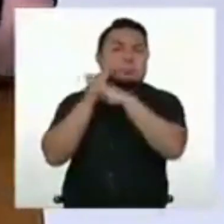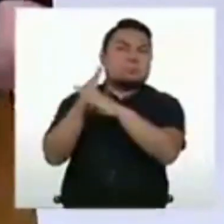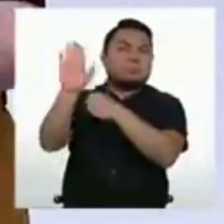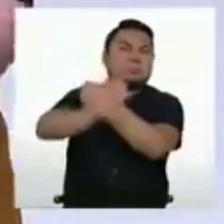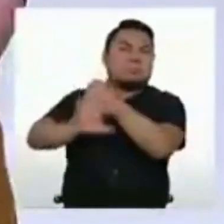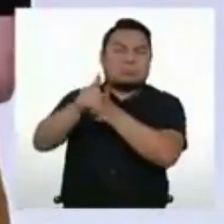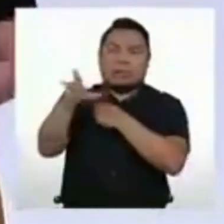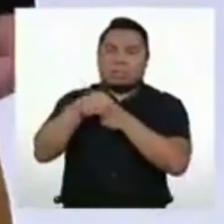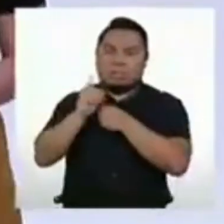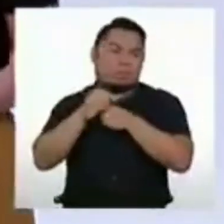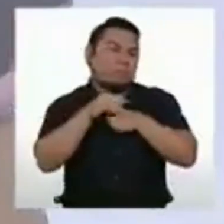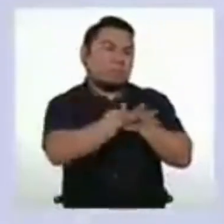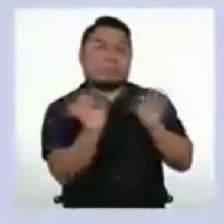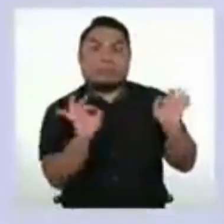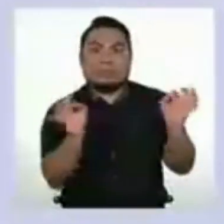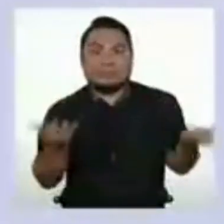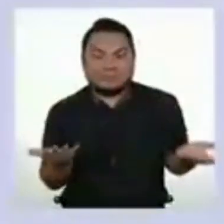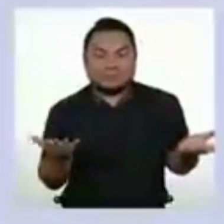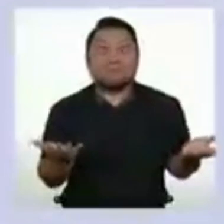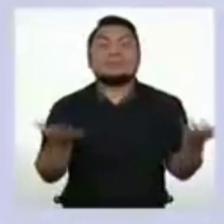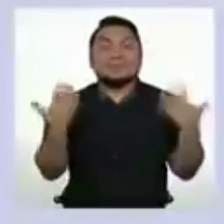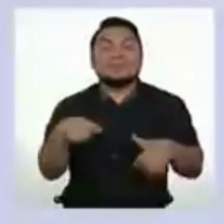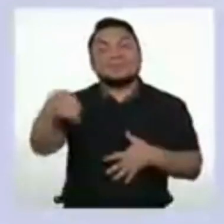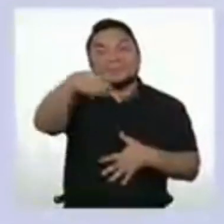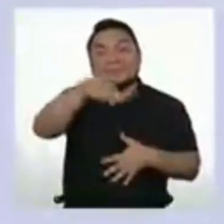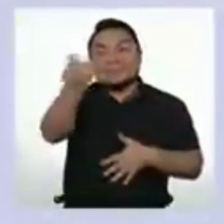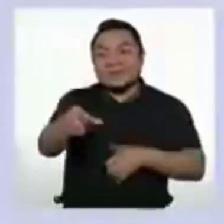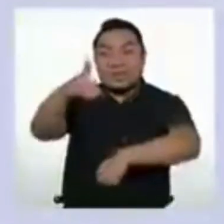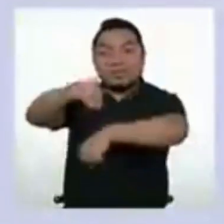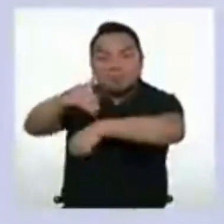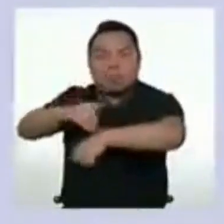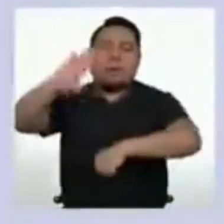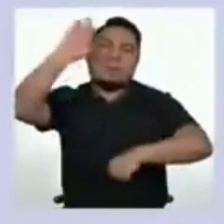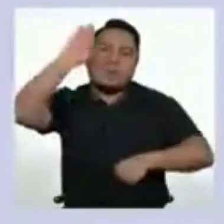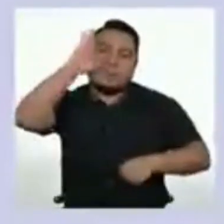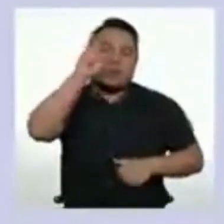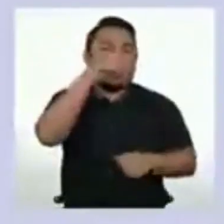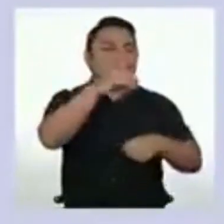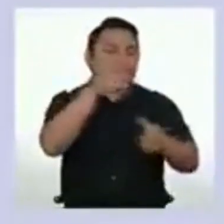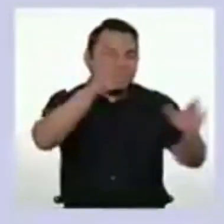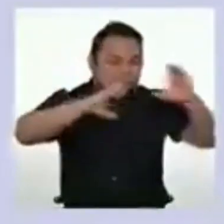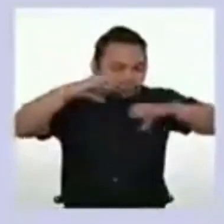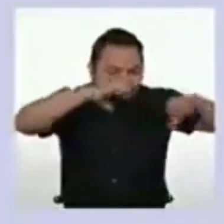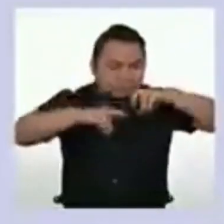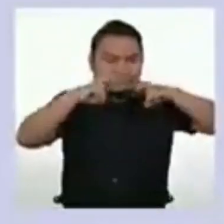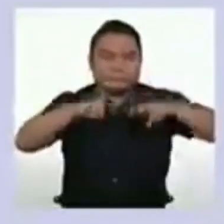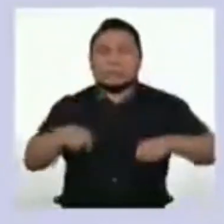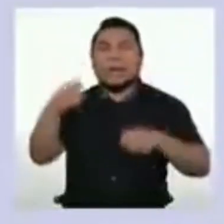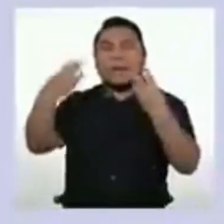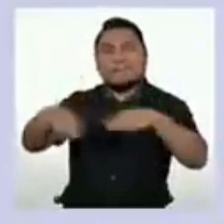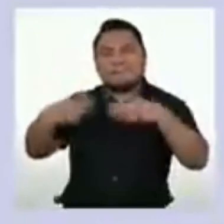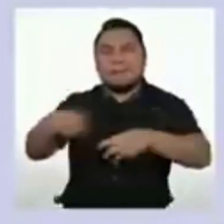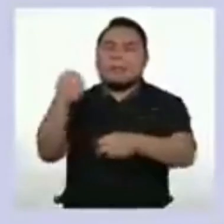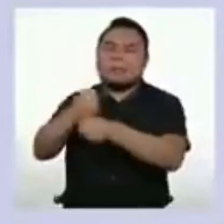y contagiarnos del coronavirus. Y así como los médicos, los policías, los científicos, los trabajadores de supermercados y